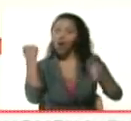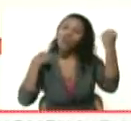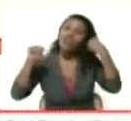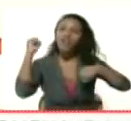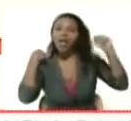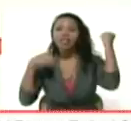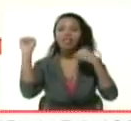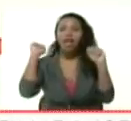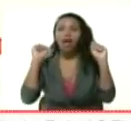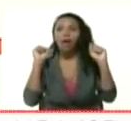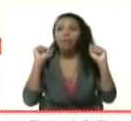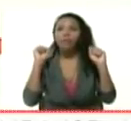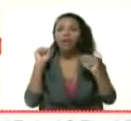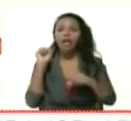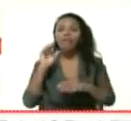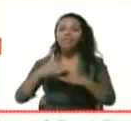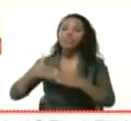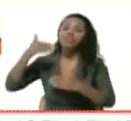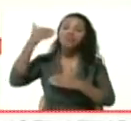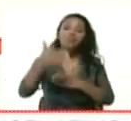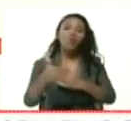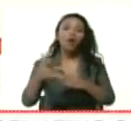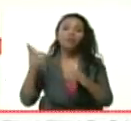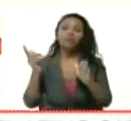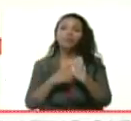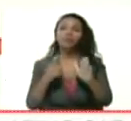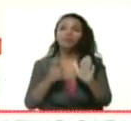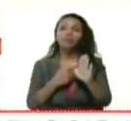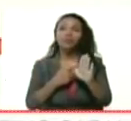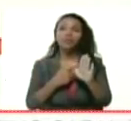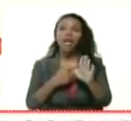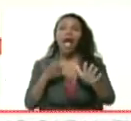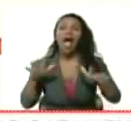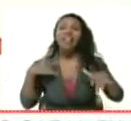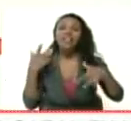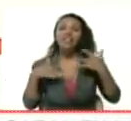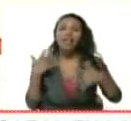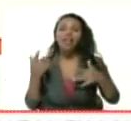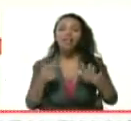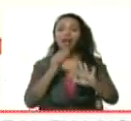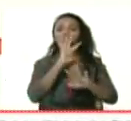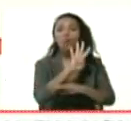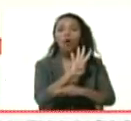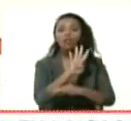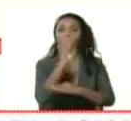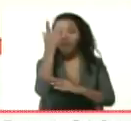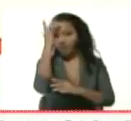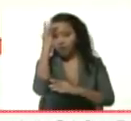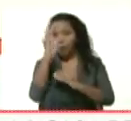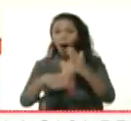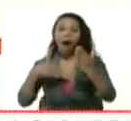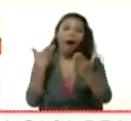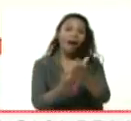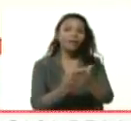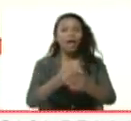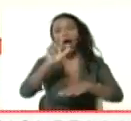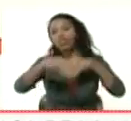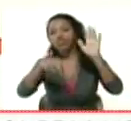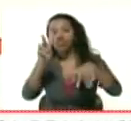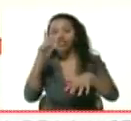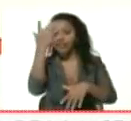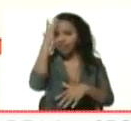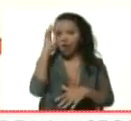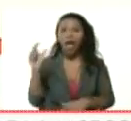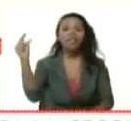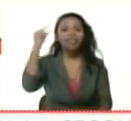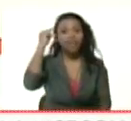febrero. Después pasamos, va a haber una serie de actividades del 4 de febrero hasta el 12 de febrero, que es Día